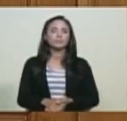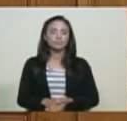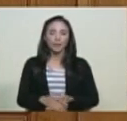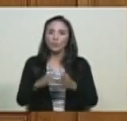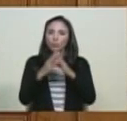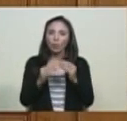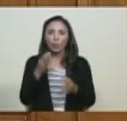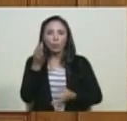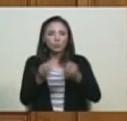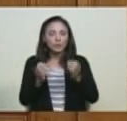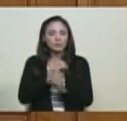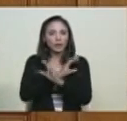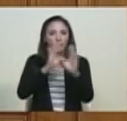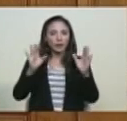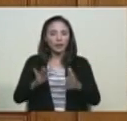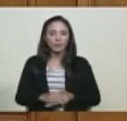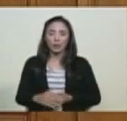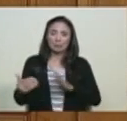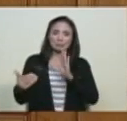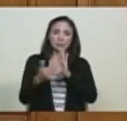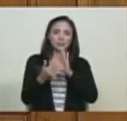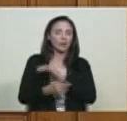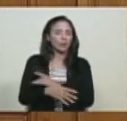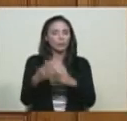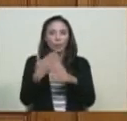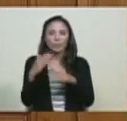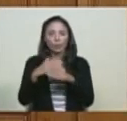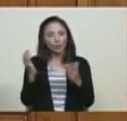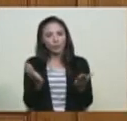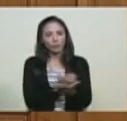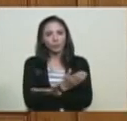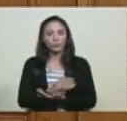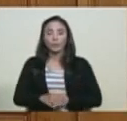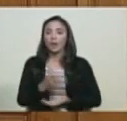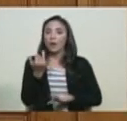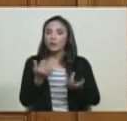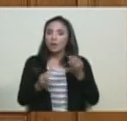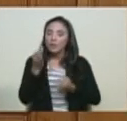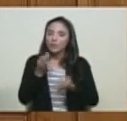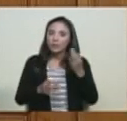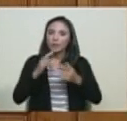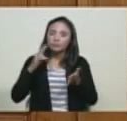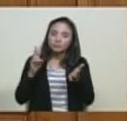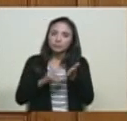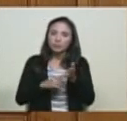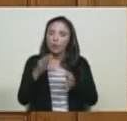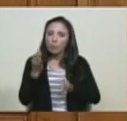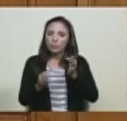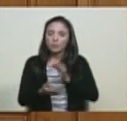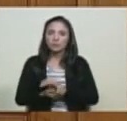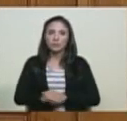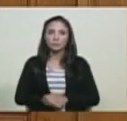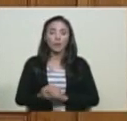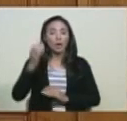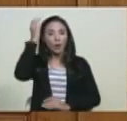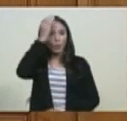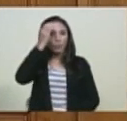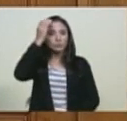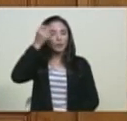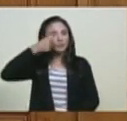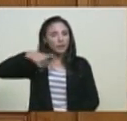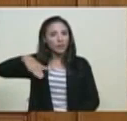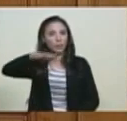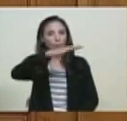sanaremos la herida que dejó este atentado terrorista. Solo la verdad y la justicia y la conciencia